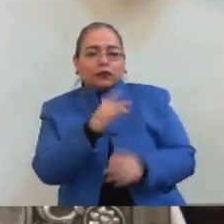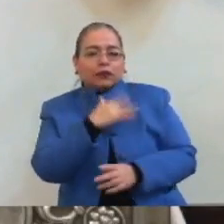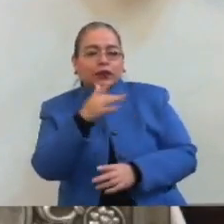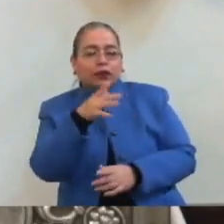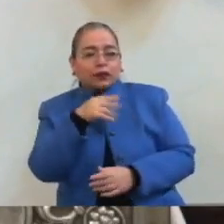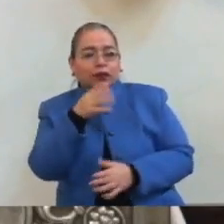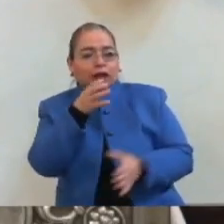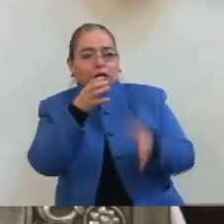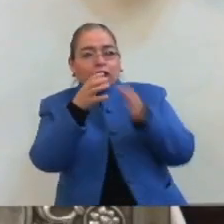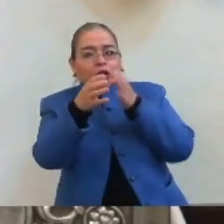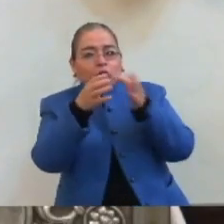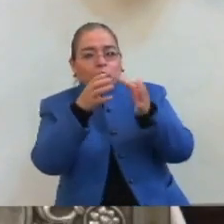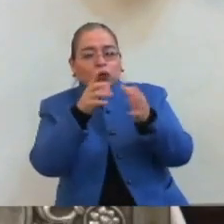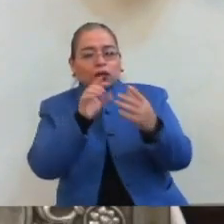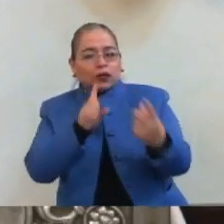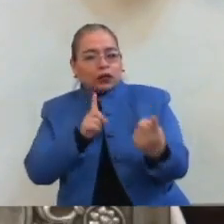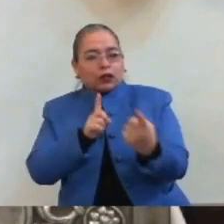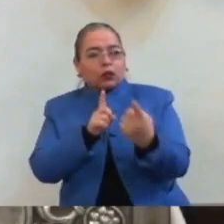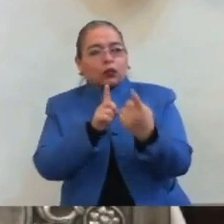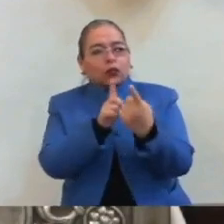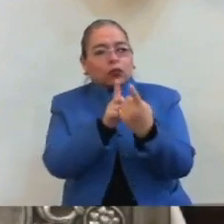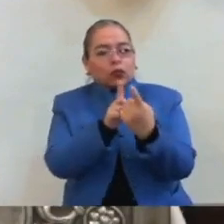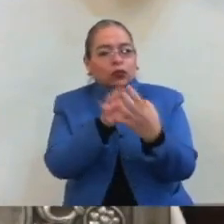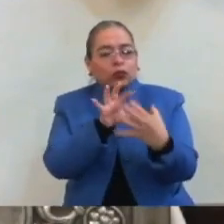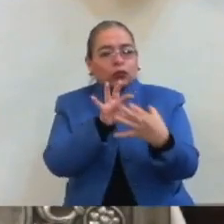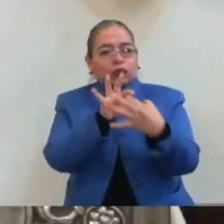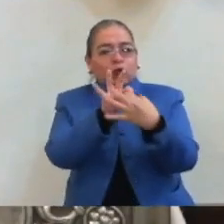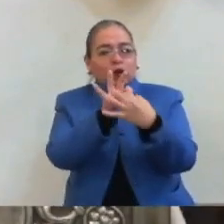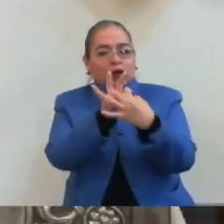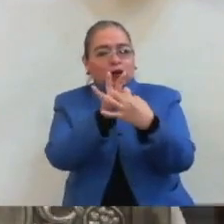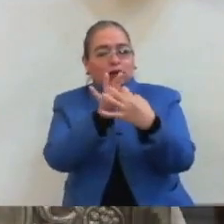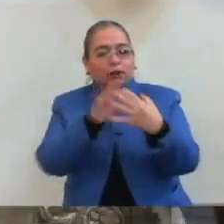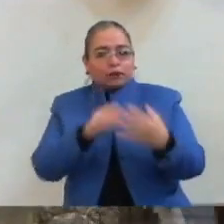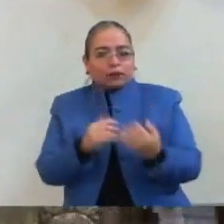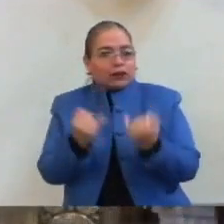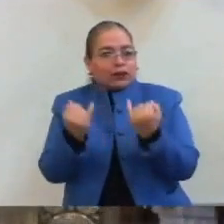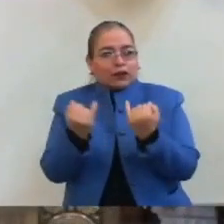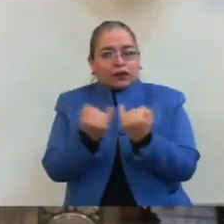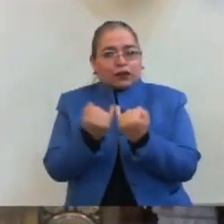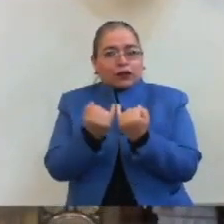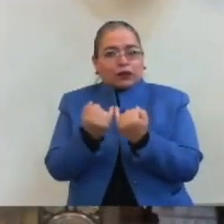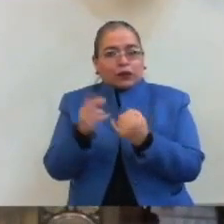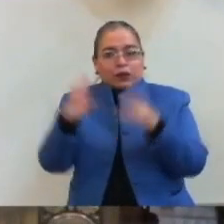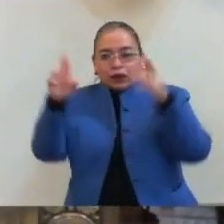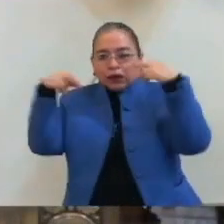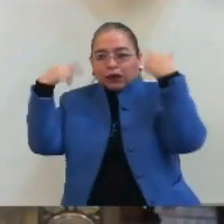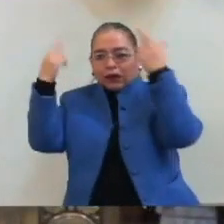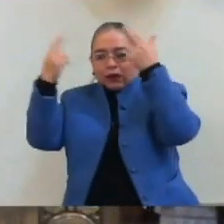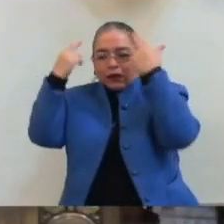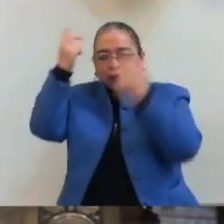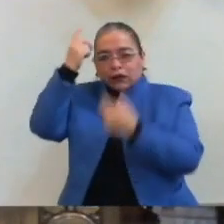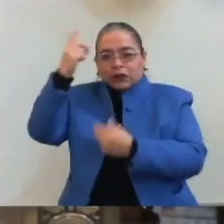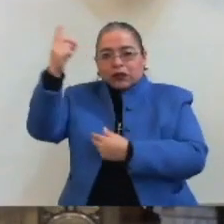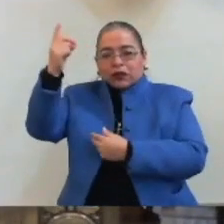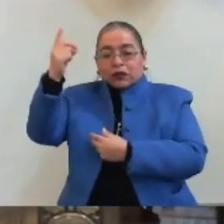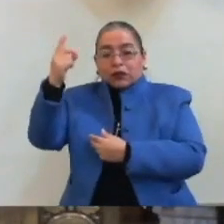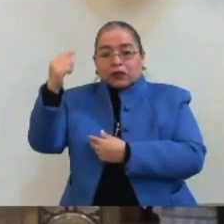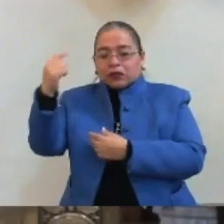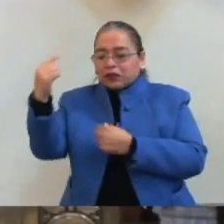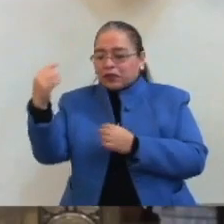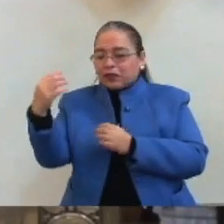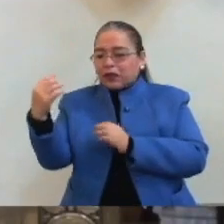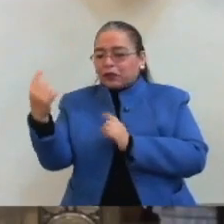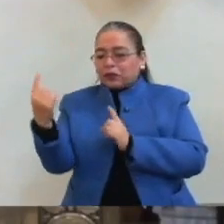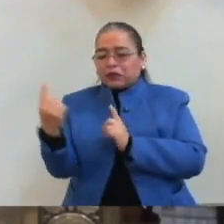cerca el reino de dios está cerca cristo está muy